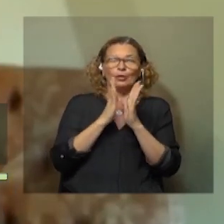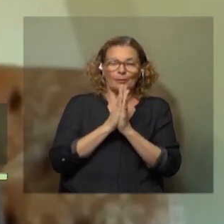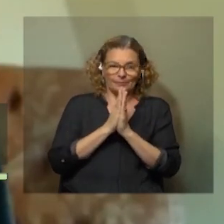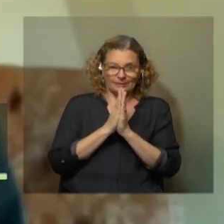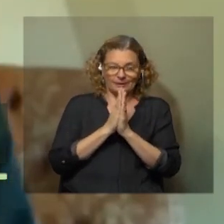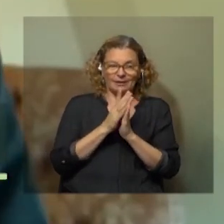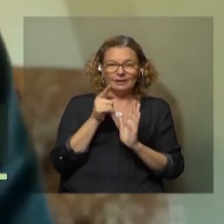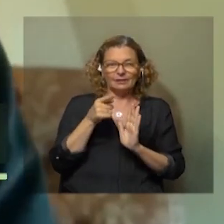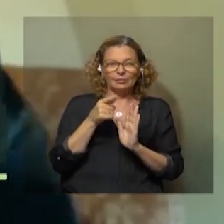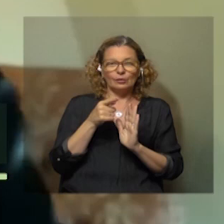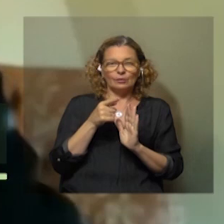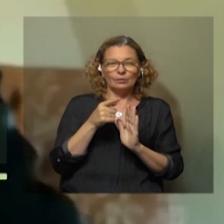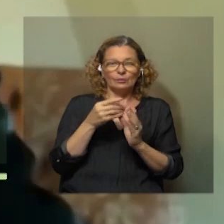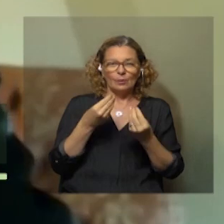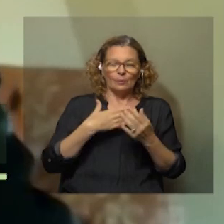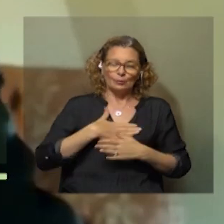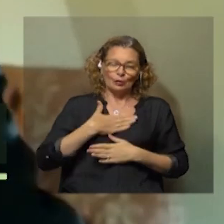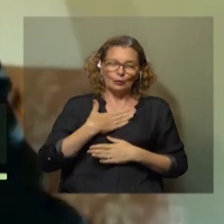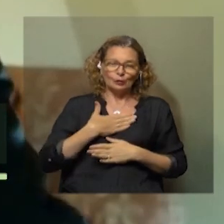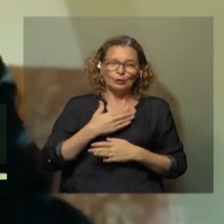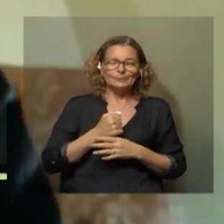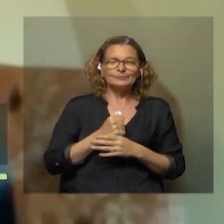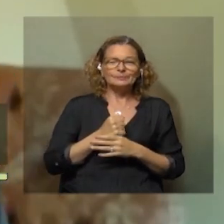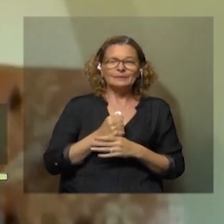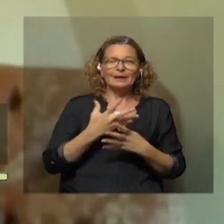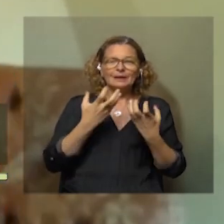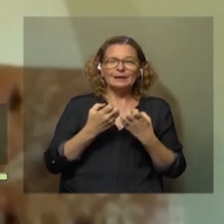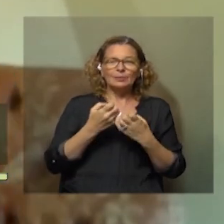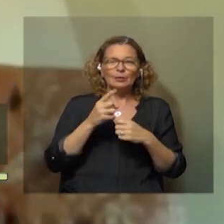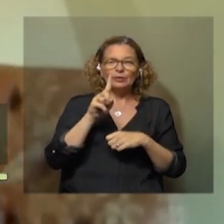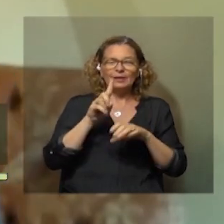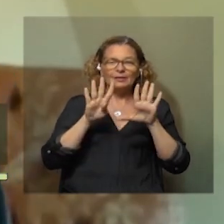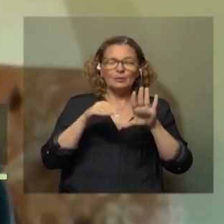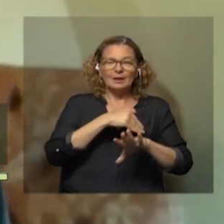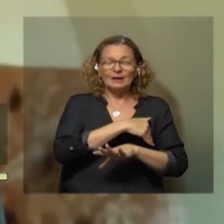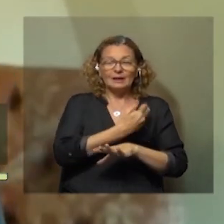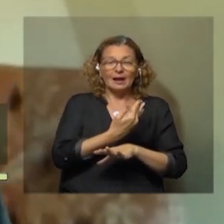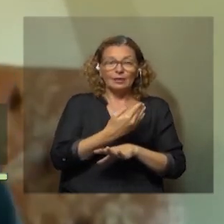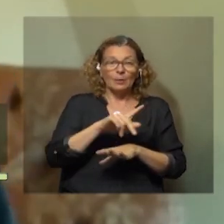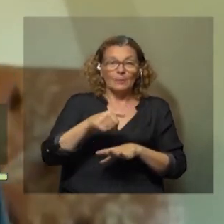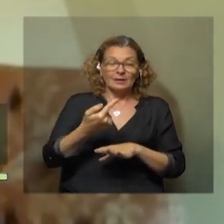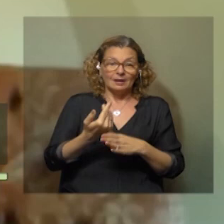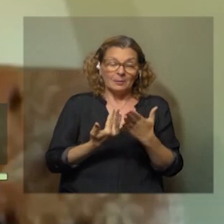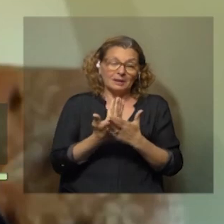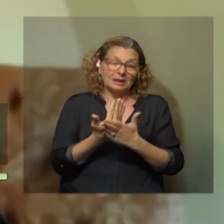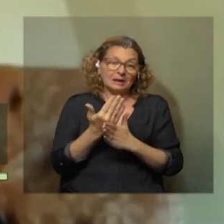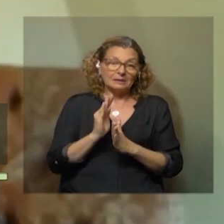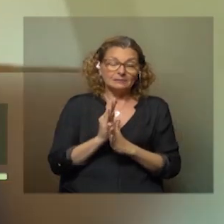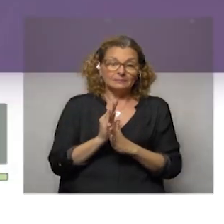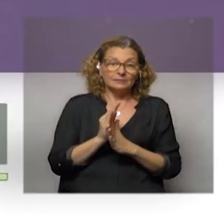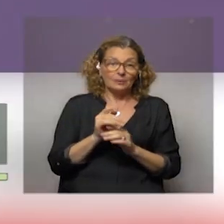eso nos da mucho gusto estamos tenemos 19 grados ahora a las 10:30 de la mañana